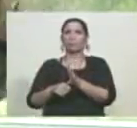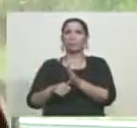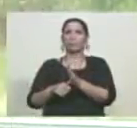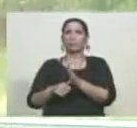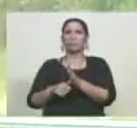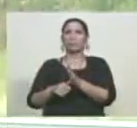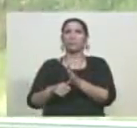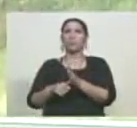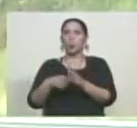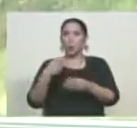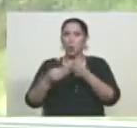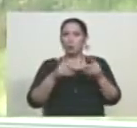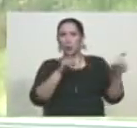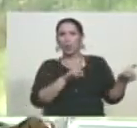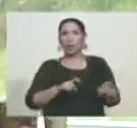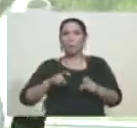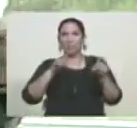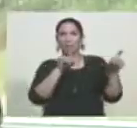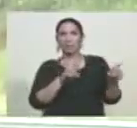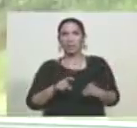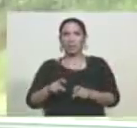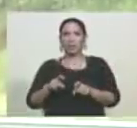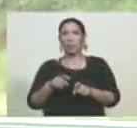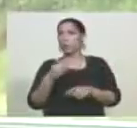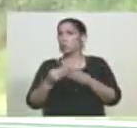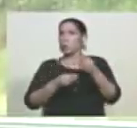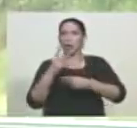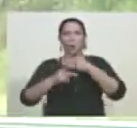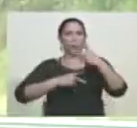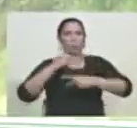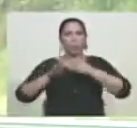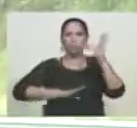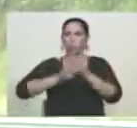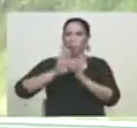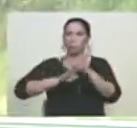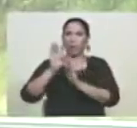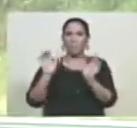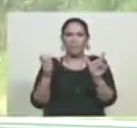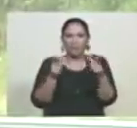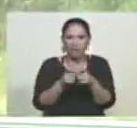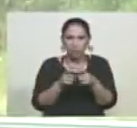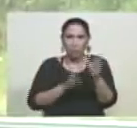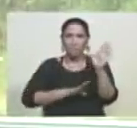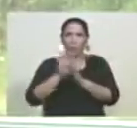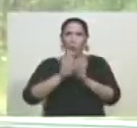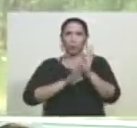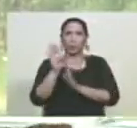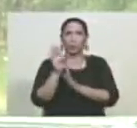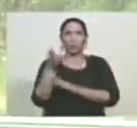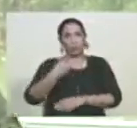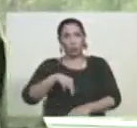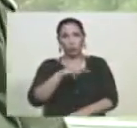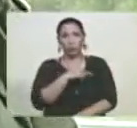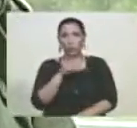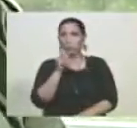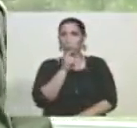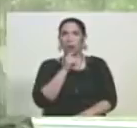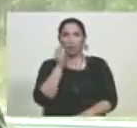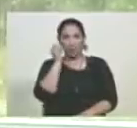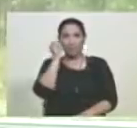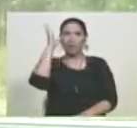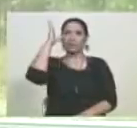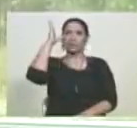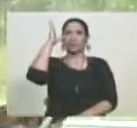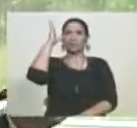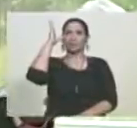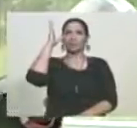un campesino. Y menos los productores, los pequeños productores. Porque como nosotros no tenemos esa capacidad